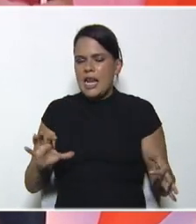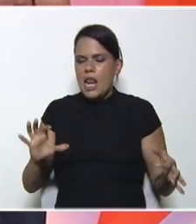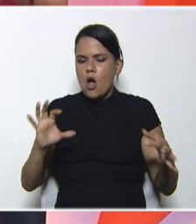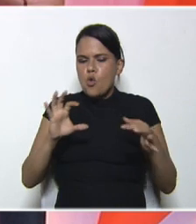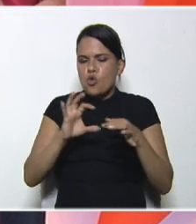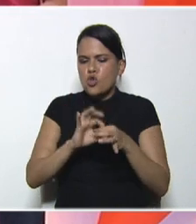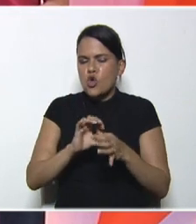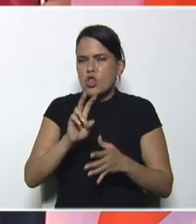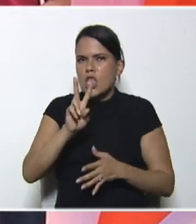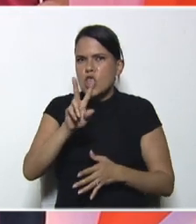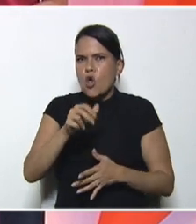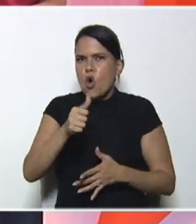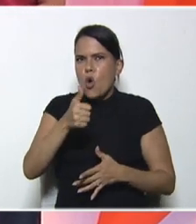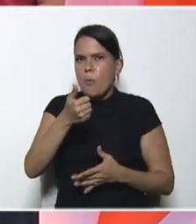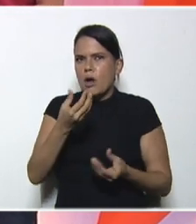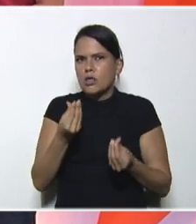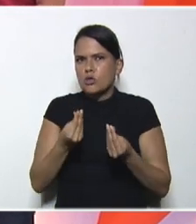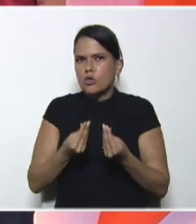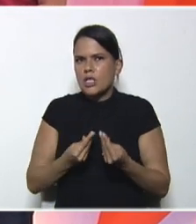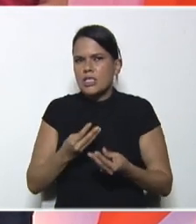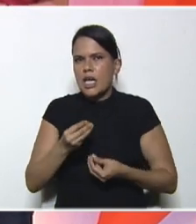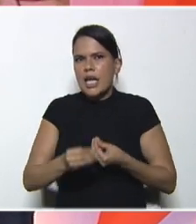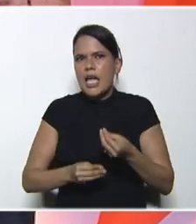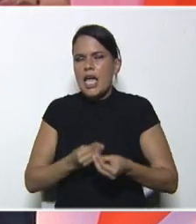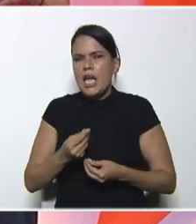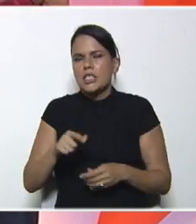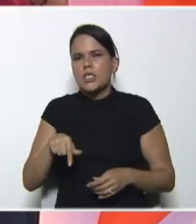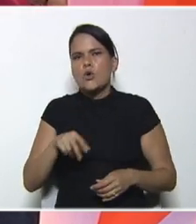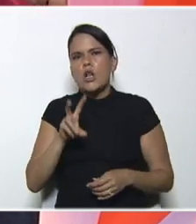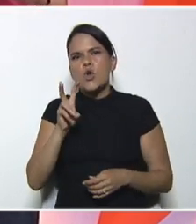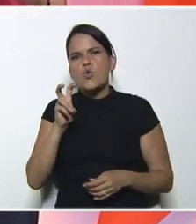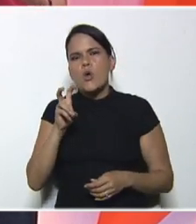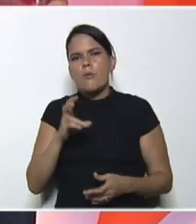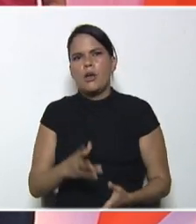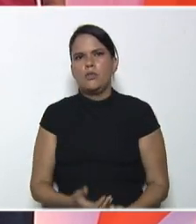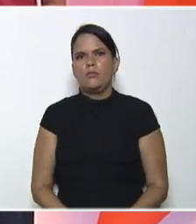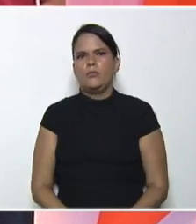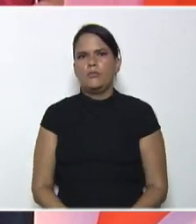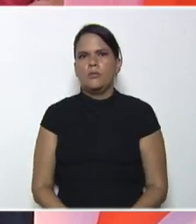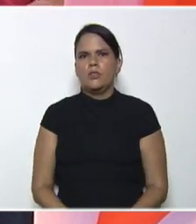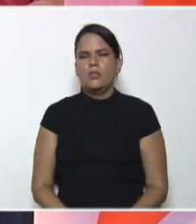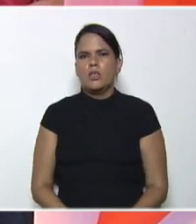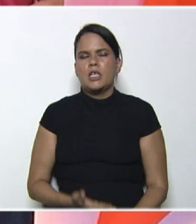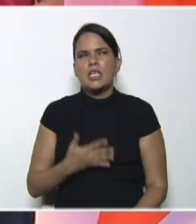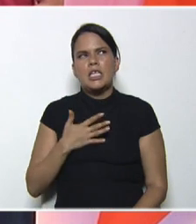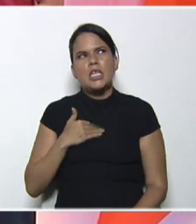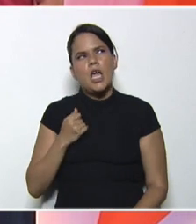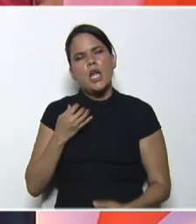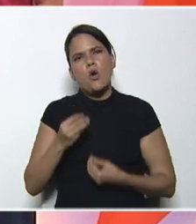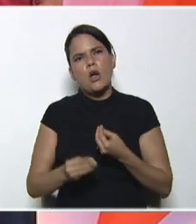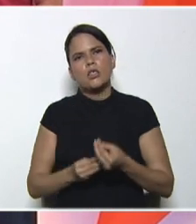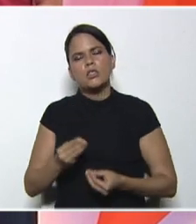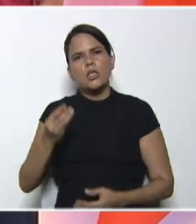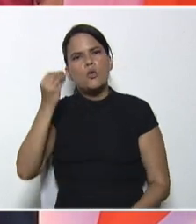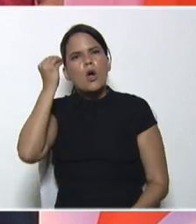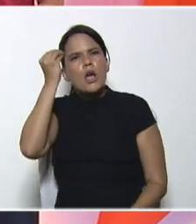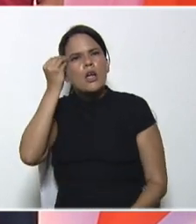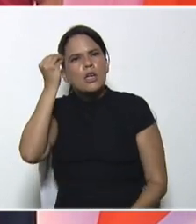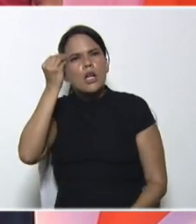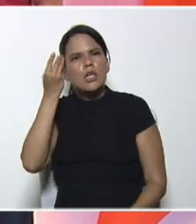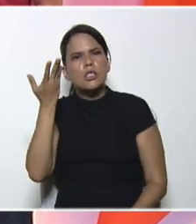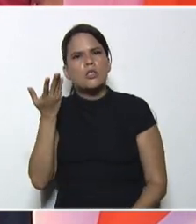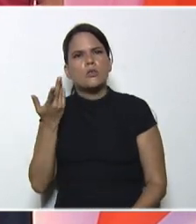sustancias que producen una nueva. Quiero hacer una analogía con respecto a estos tipos de